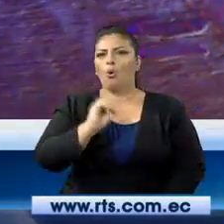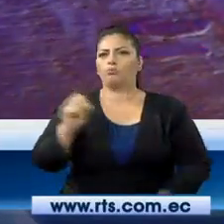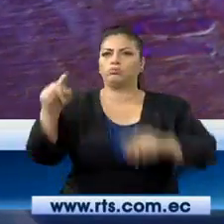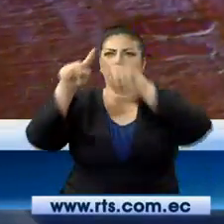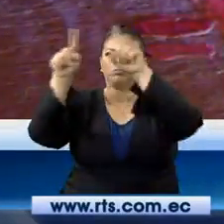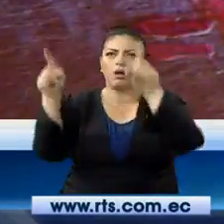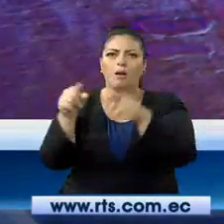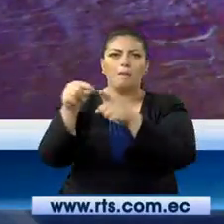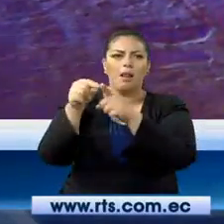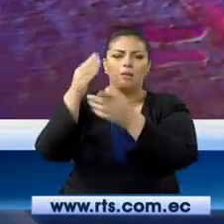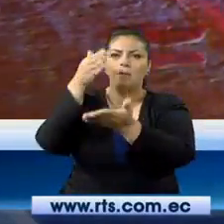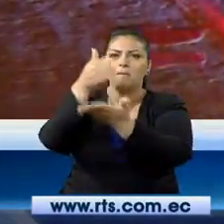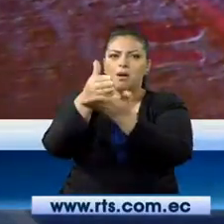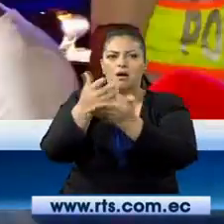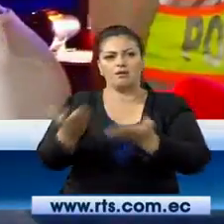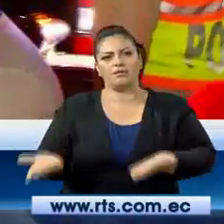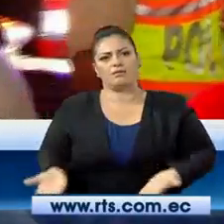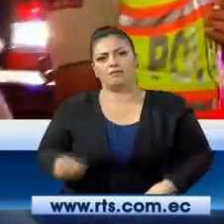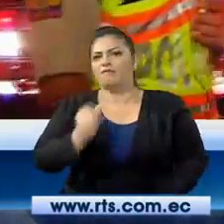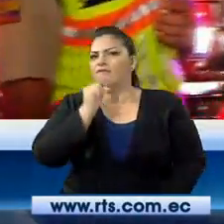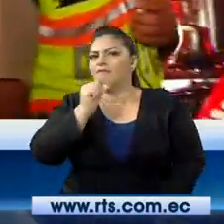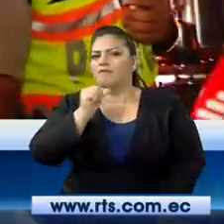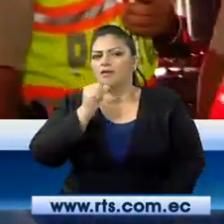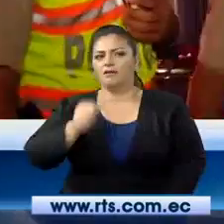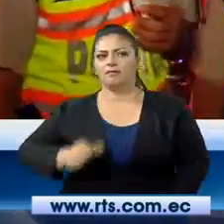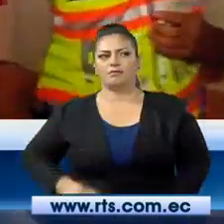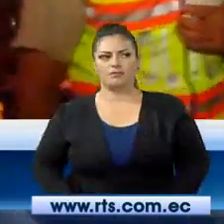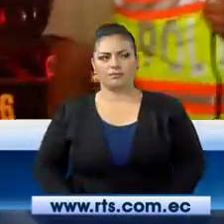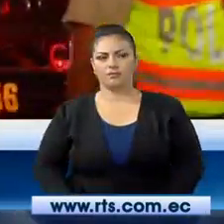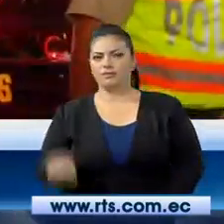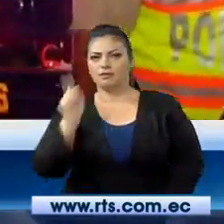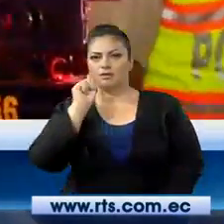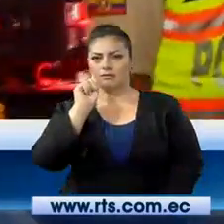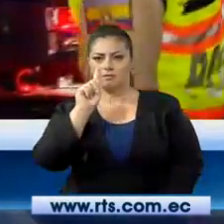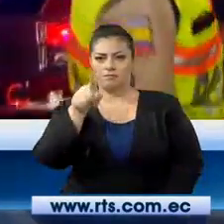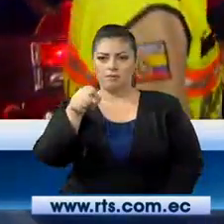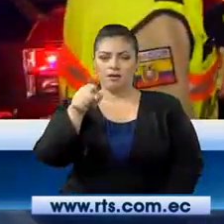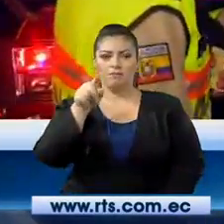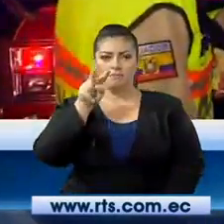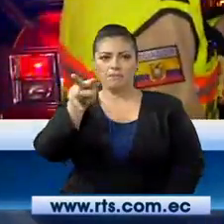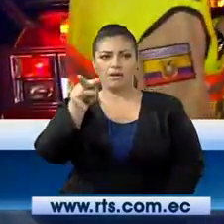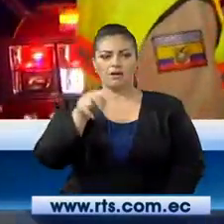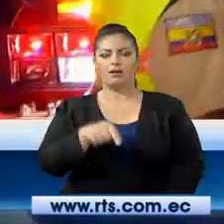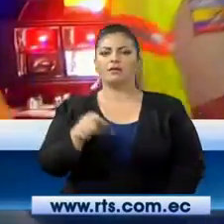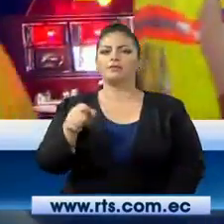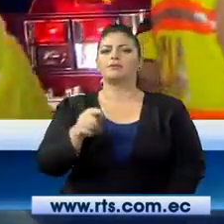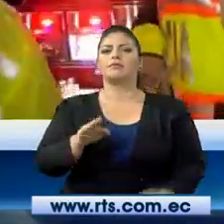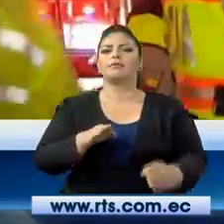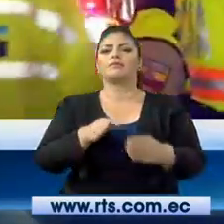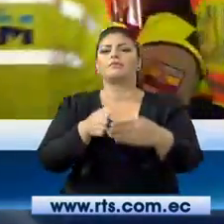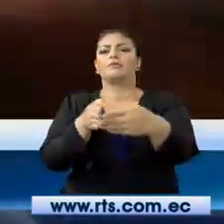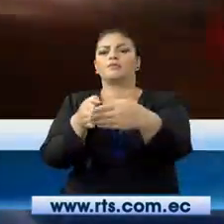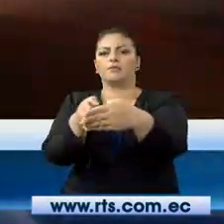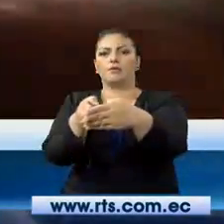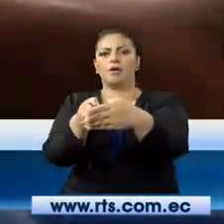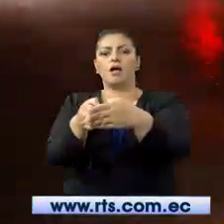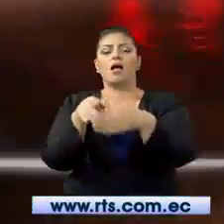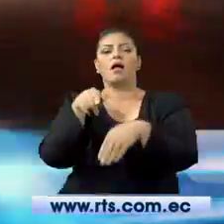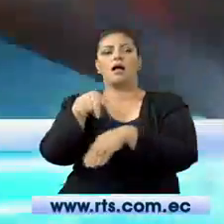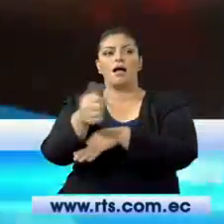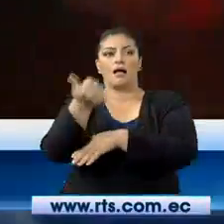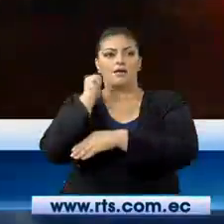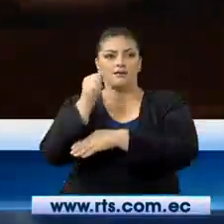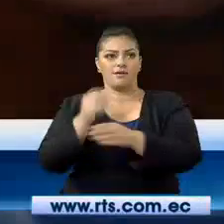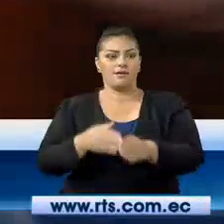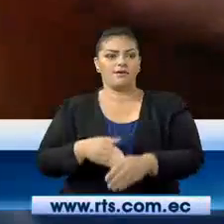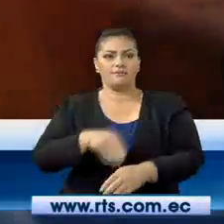acarrea accidentes de tránsito. Hay una punta en toda la intersección de aquí que usted ve. Y esa punta, ayer se accidentó una Ford Explorer,